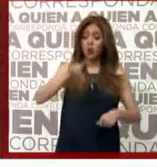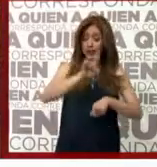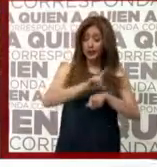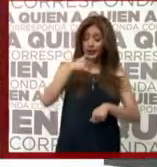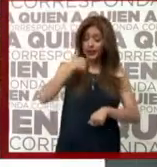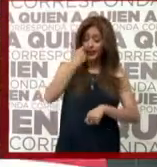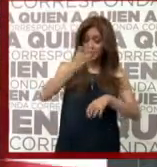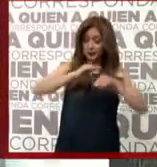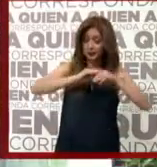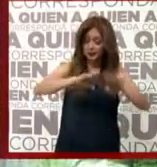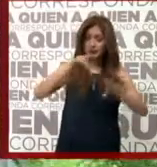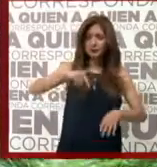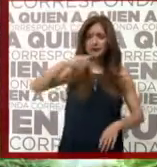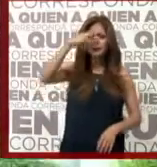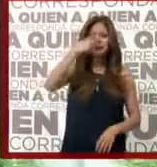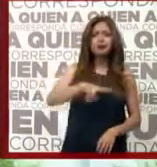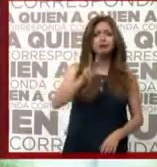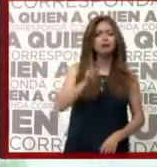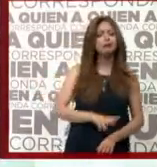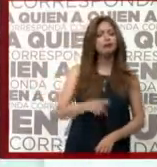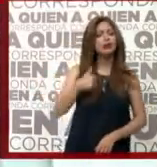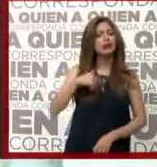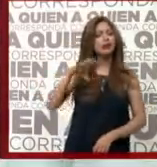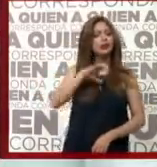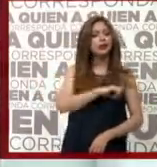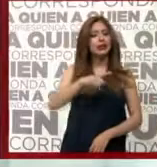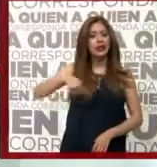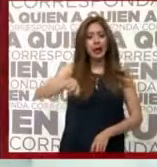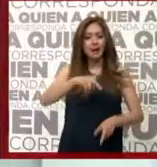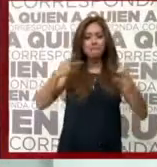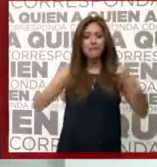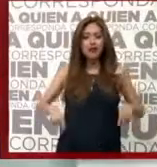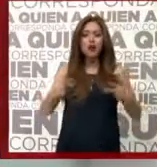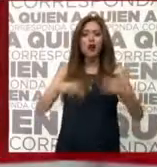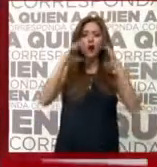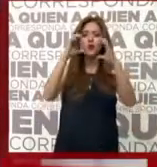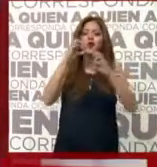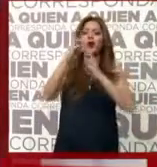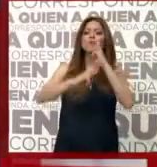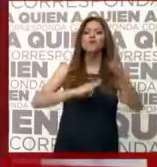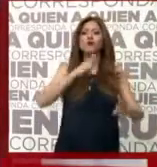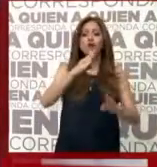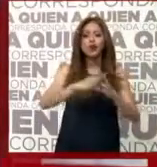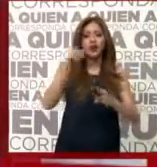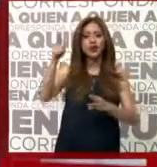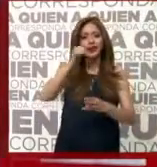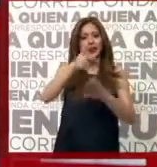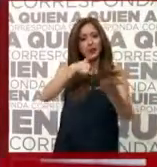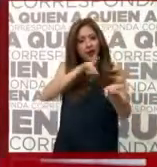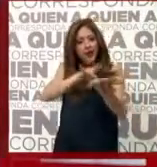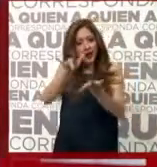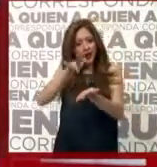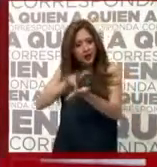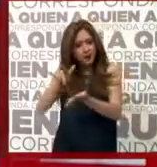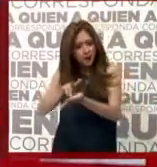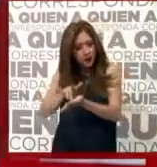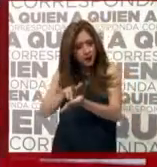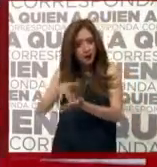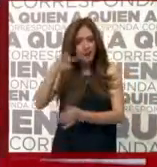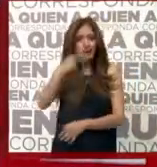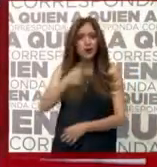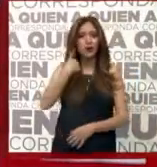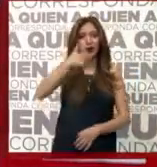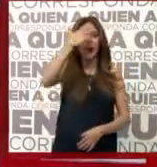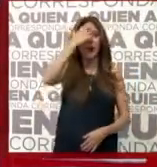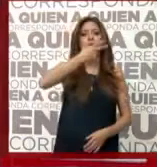voy a presentar un hecho en México. Me encantan todas estas personas que hacen algo por el medio ambiente, que ponen su granito de arena de la manera que sea. Y fíjense que conocí a